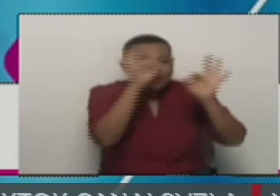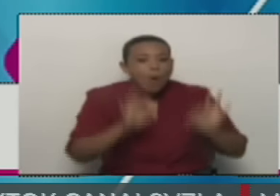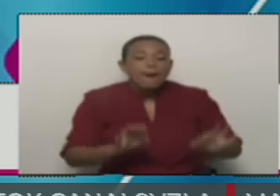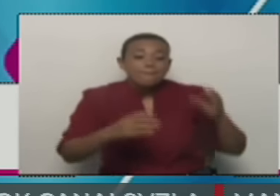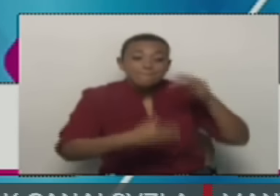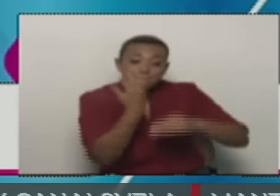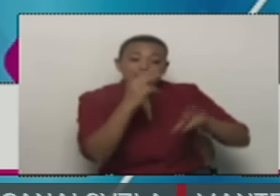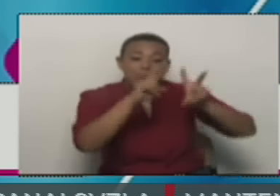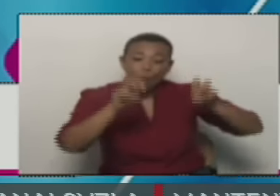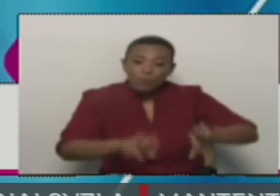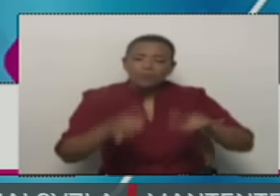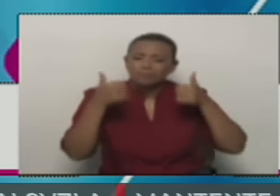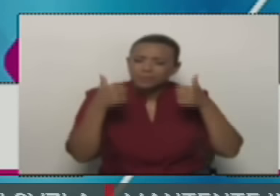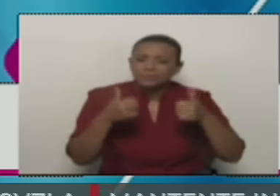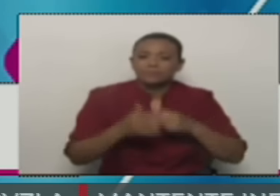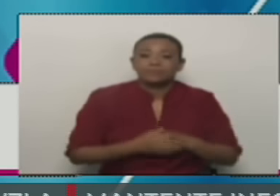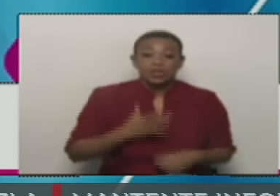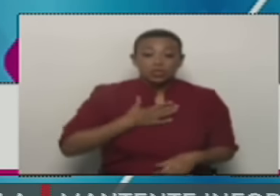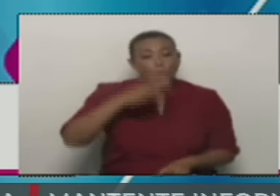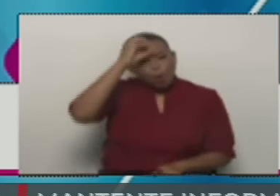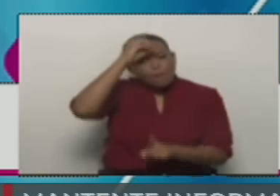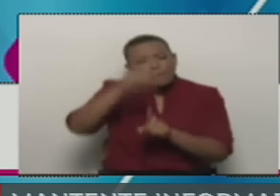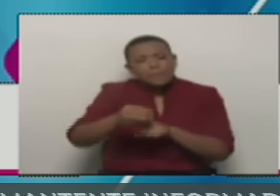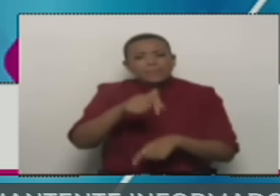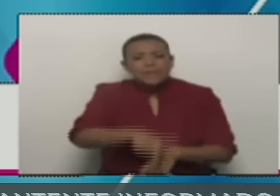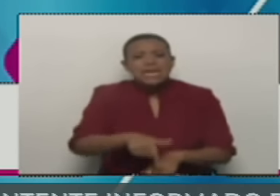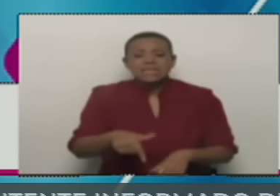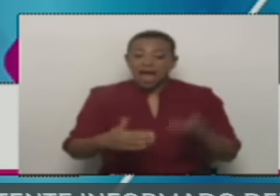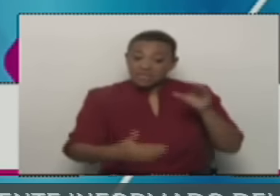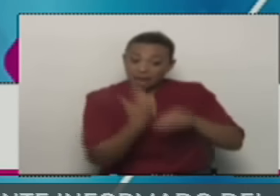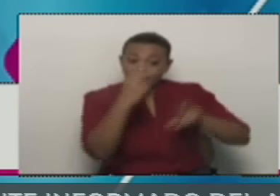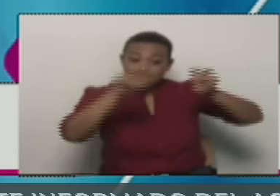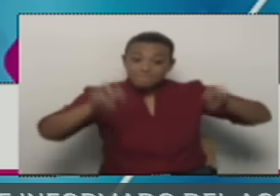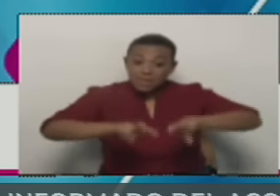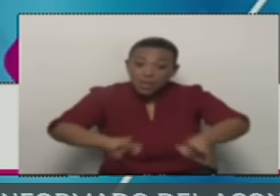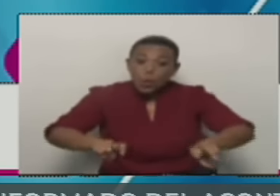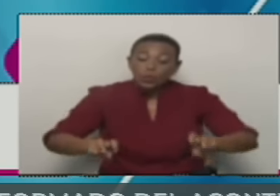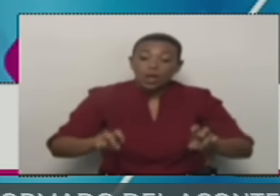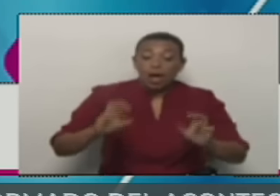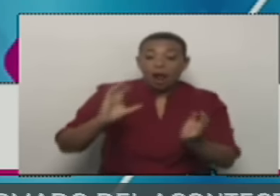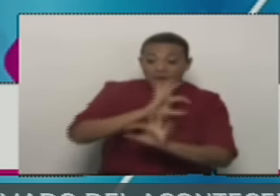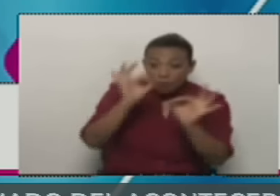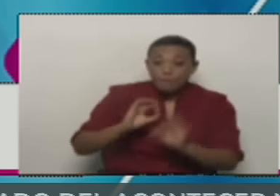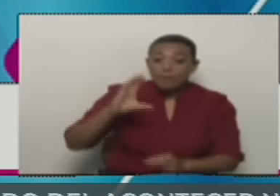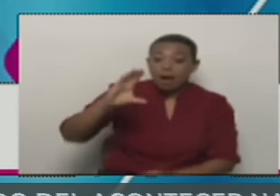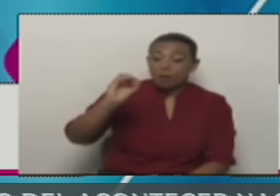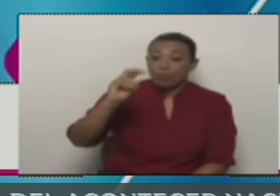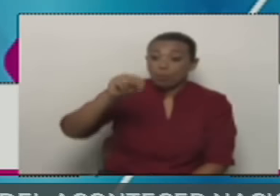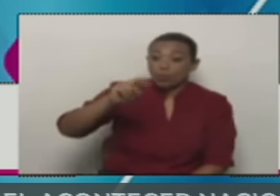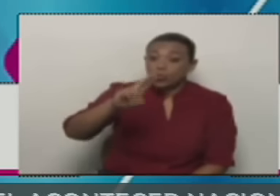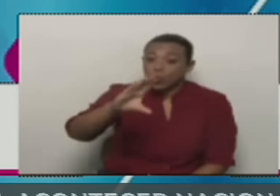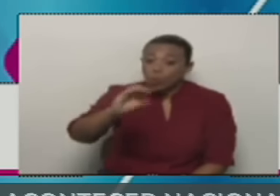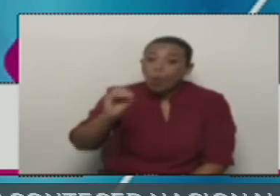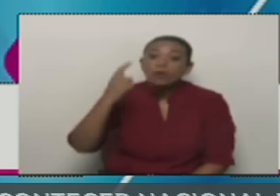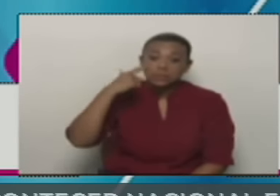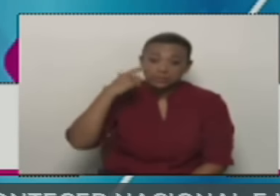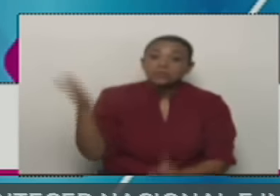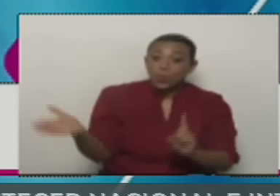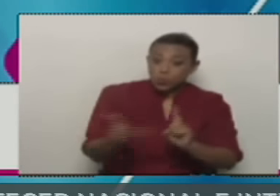metodología acertada. Yo digo que esta metodología del CONUCO se encuentra